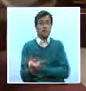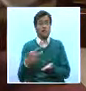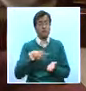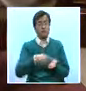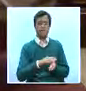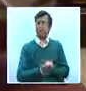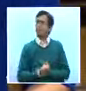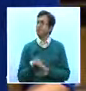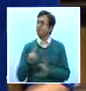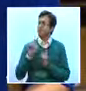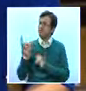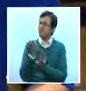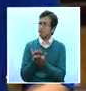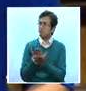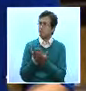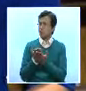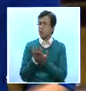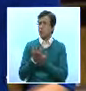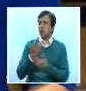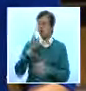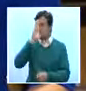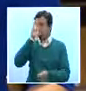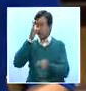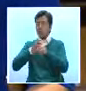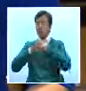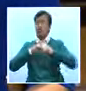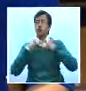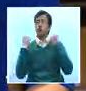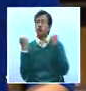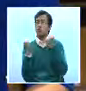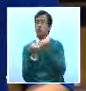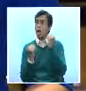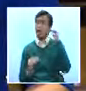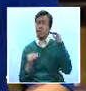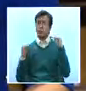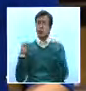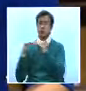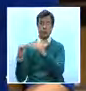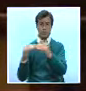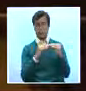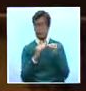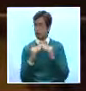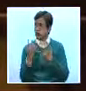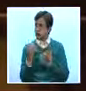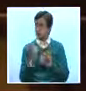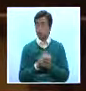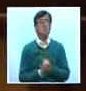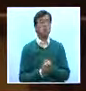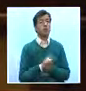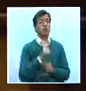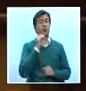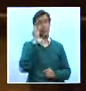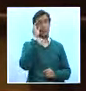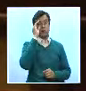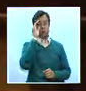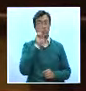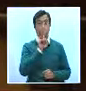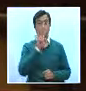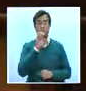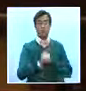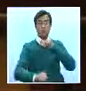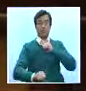propuesta tiene un fin social, este de redistribución de la riqueza, como se lo ha presentado desde el Ejecutivo. El día 24 de mayo,